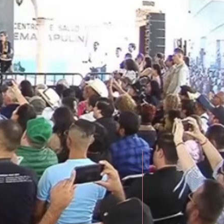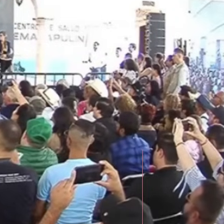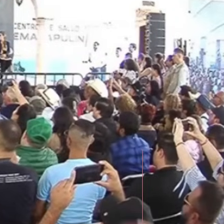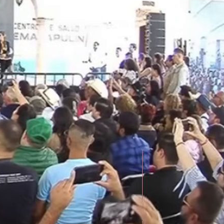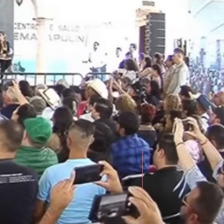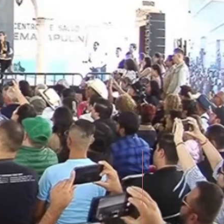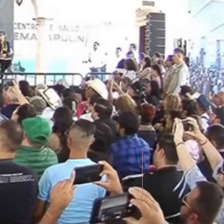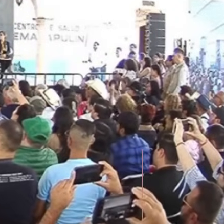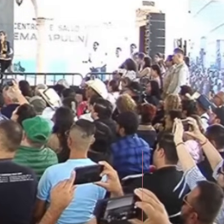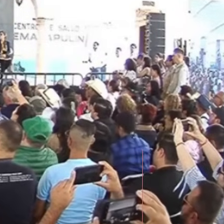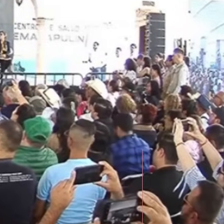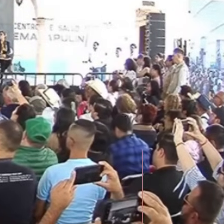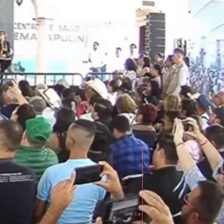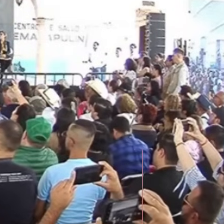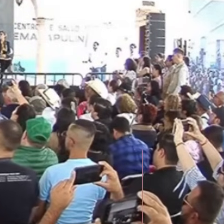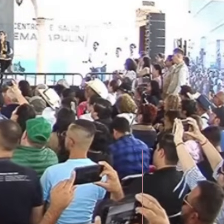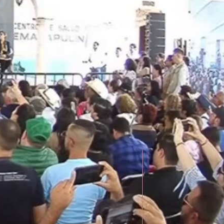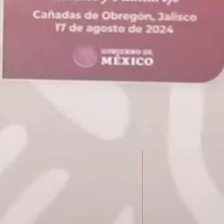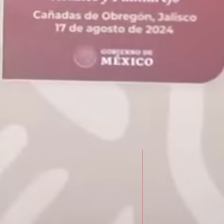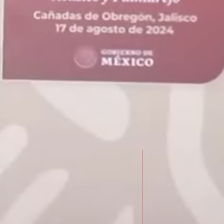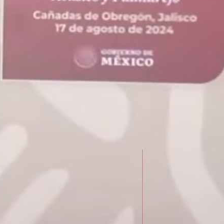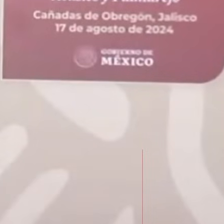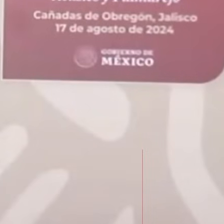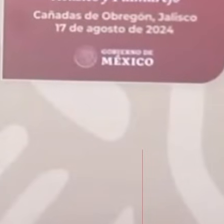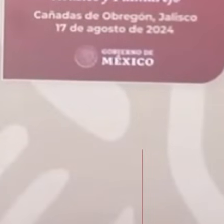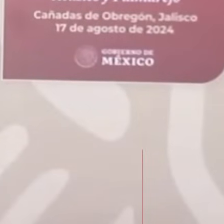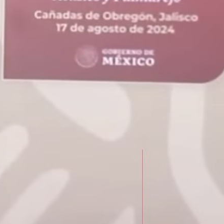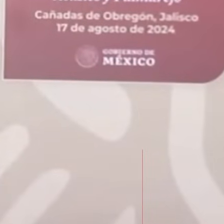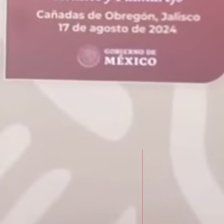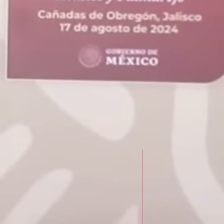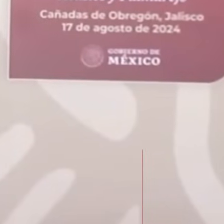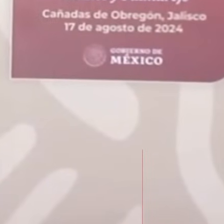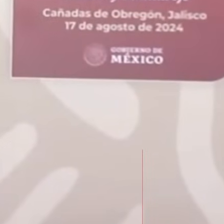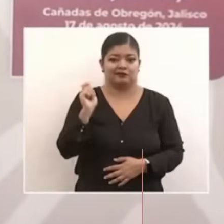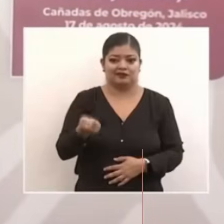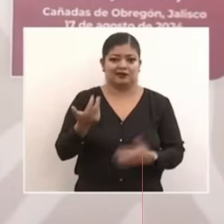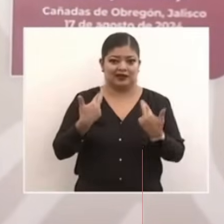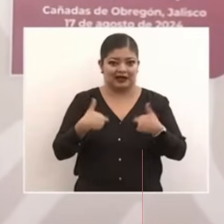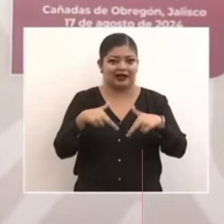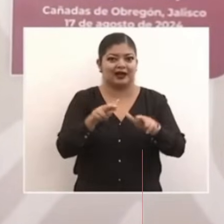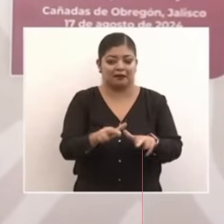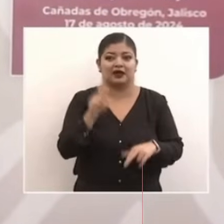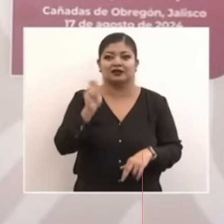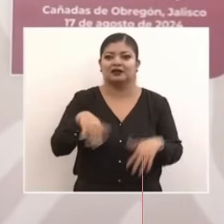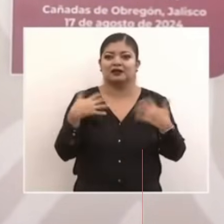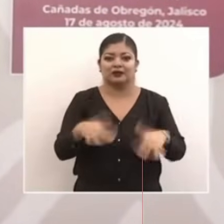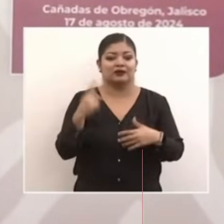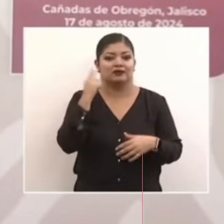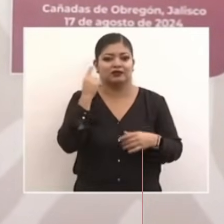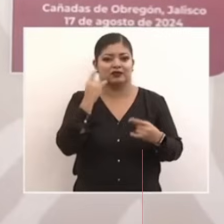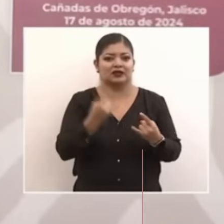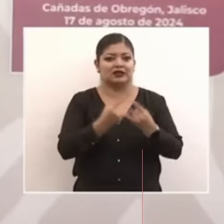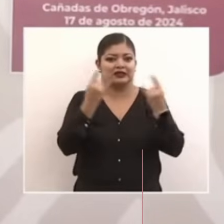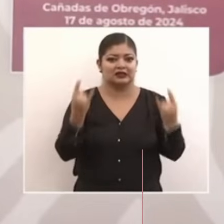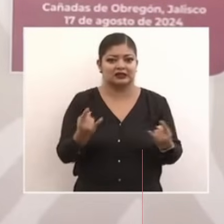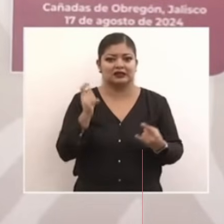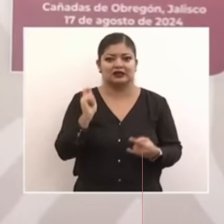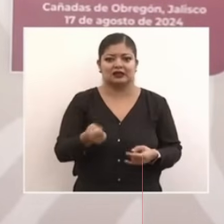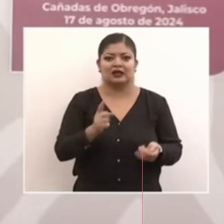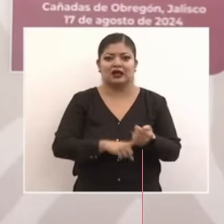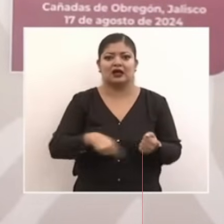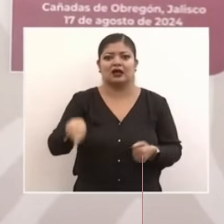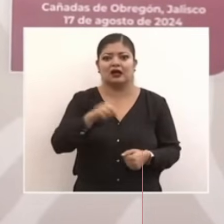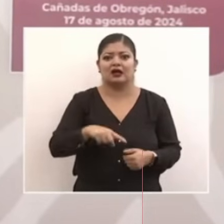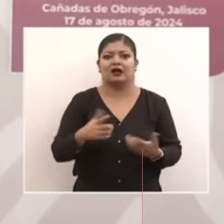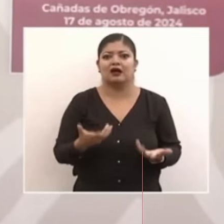Claudia. Eres, sin duda, o representa sin duda un hecho histórico, y el tener a la mejor, a la primera